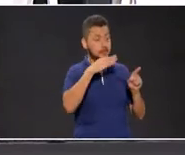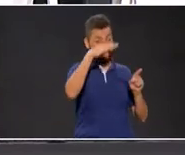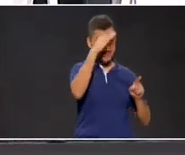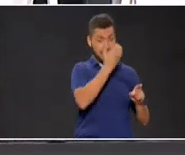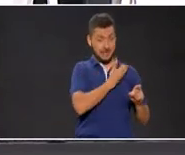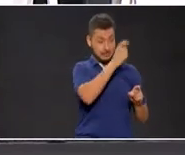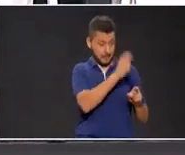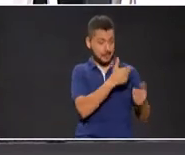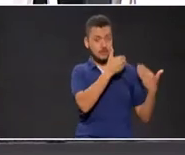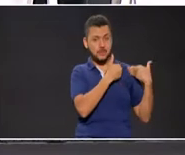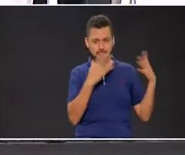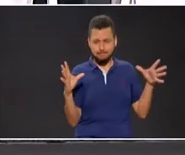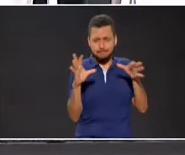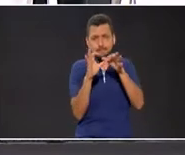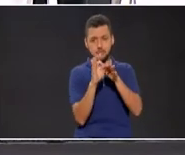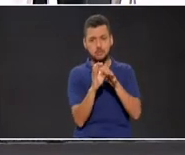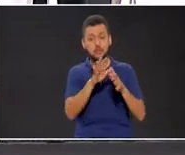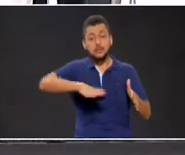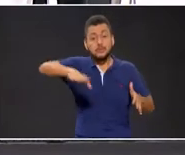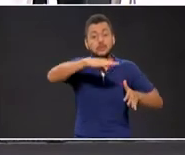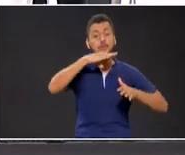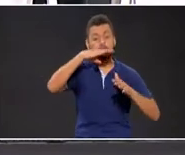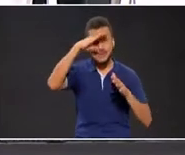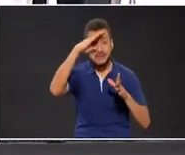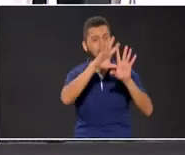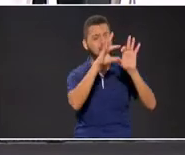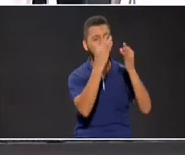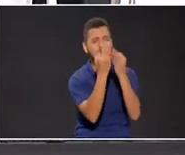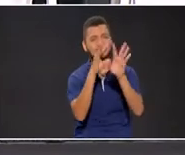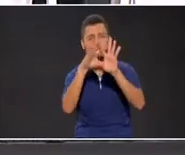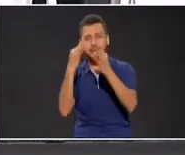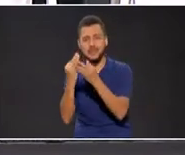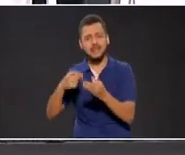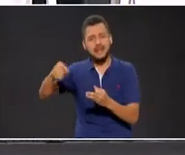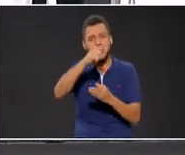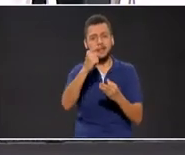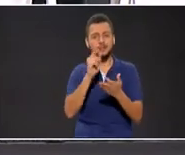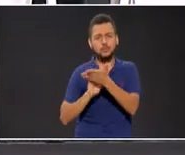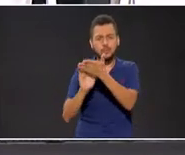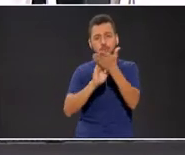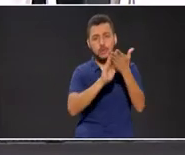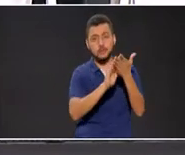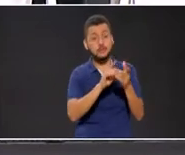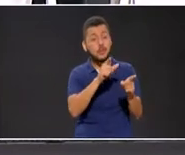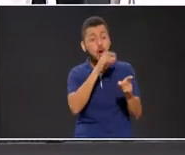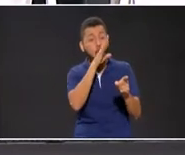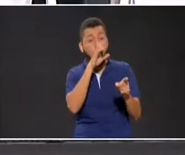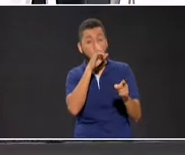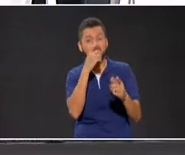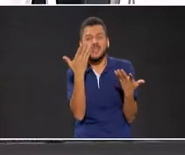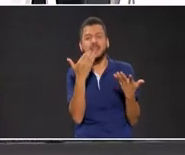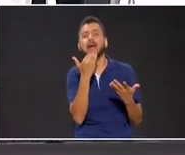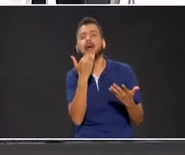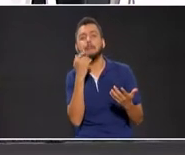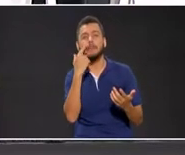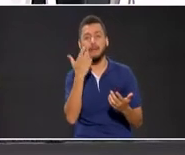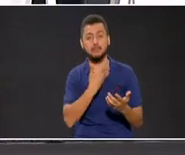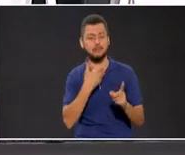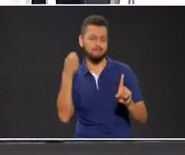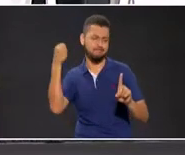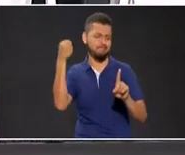la familia como núcleo de la ciudad entonces todas aquellas personas que sean víctimas deben de ser defendidas por la el